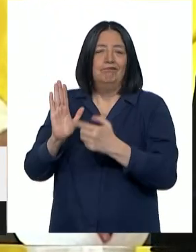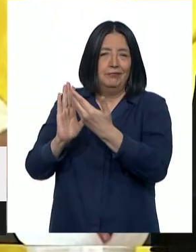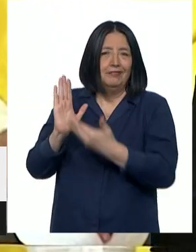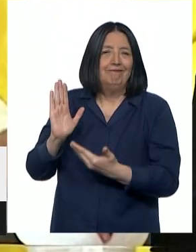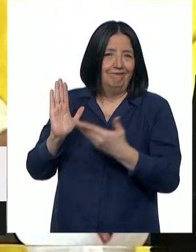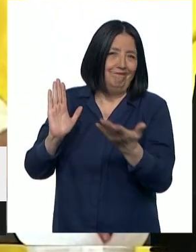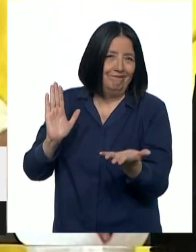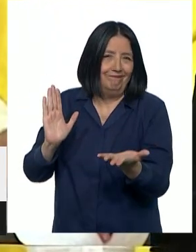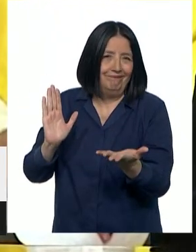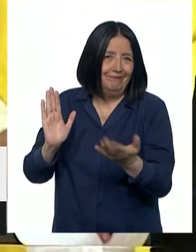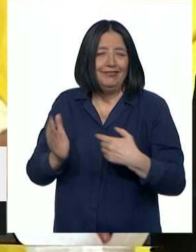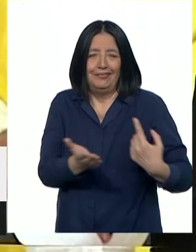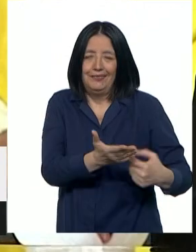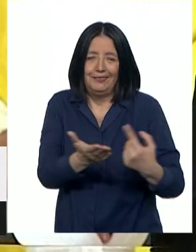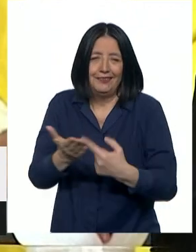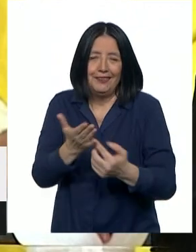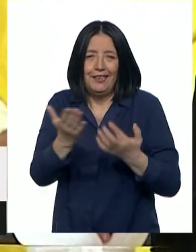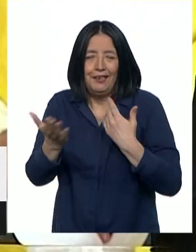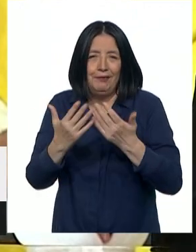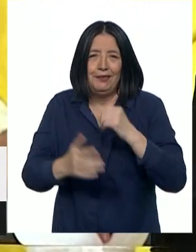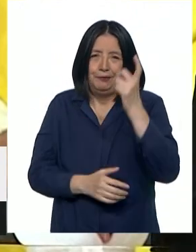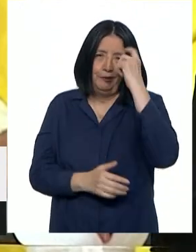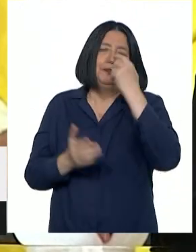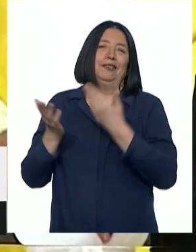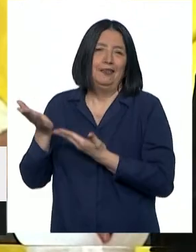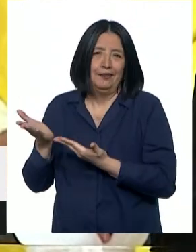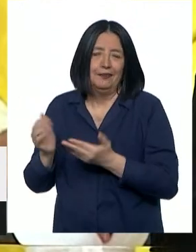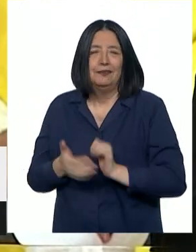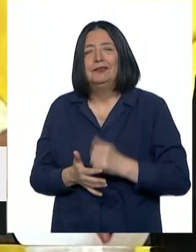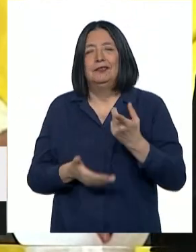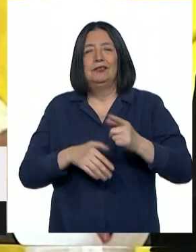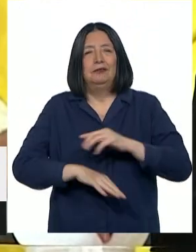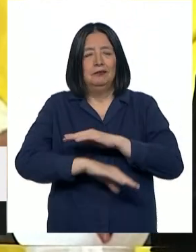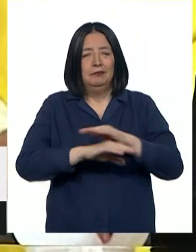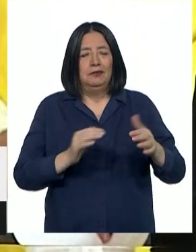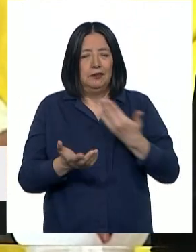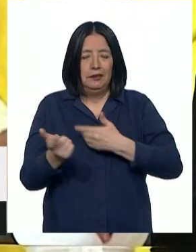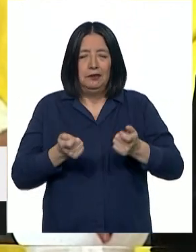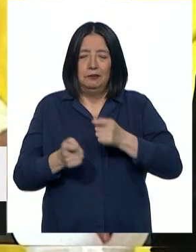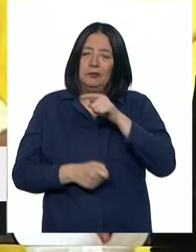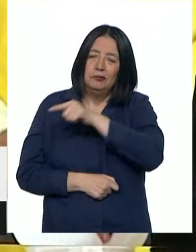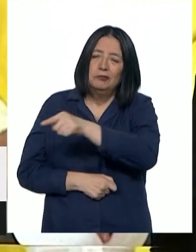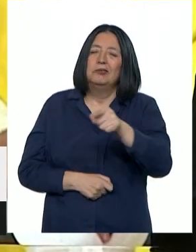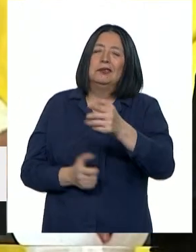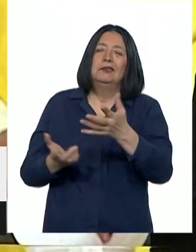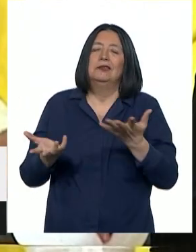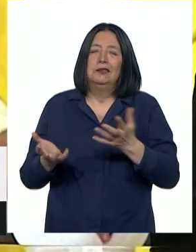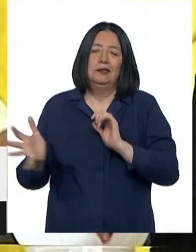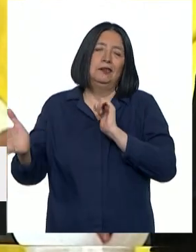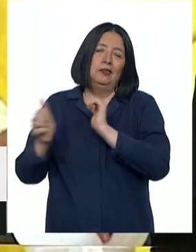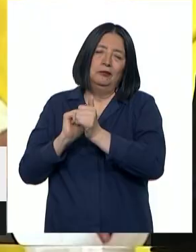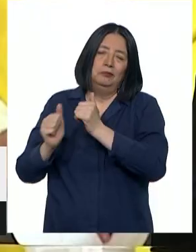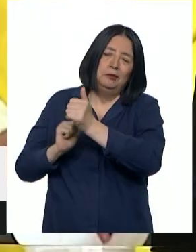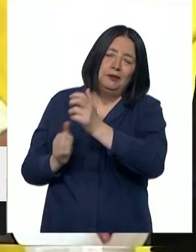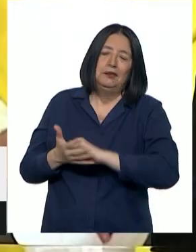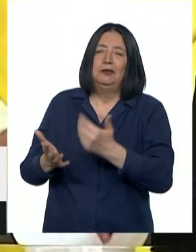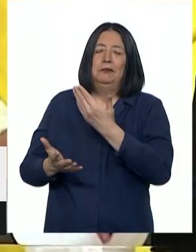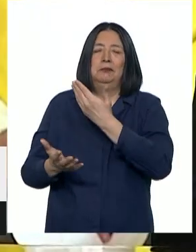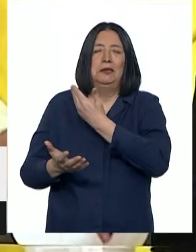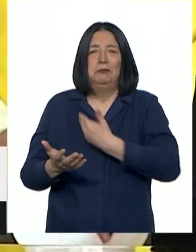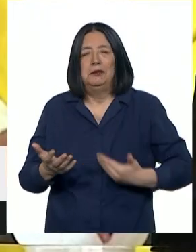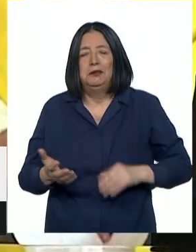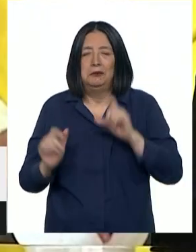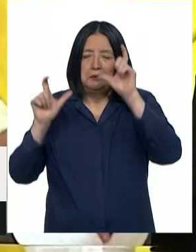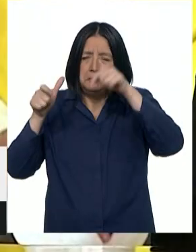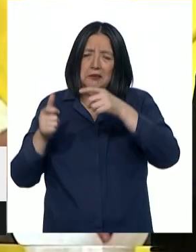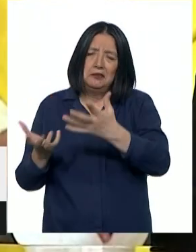Y ahí sí pueden debatir políticamente sobre la plataforma de gobierno que ustedes, candidatos presidenciales o al